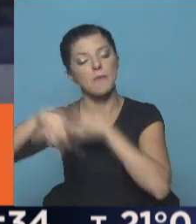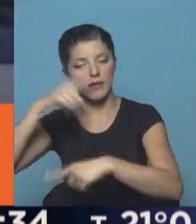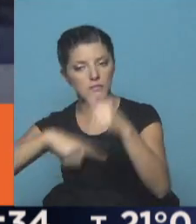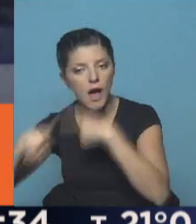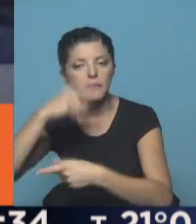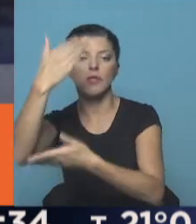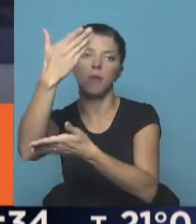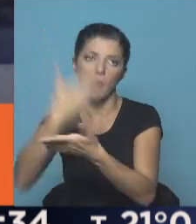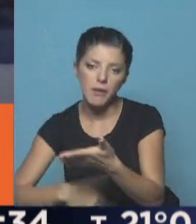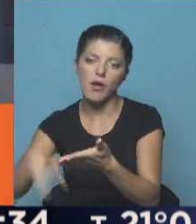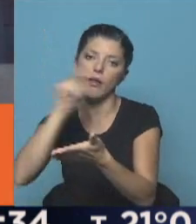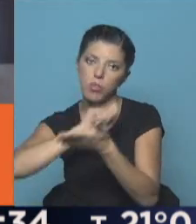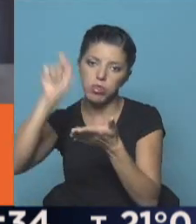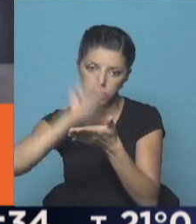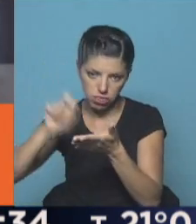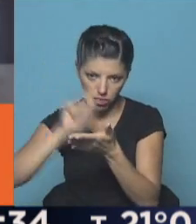papeles, etcétera. Ahora,